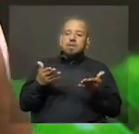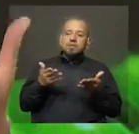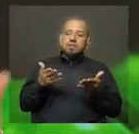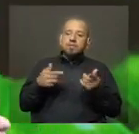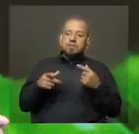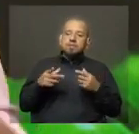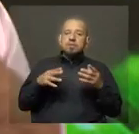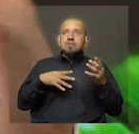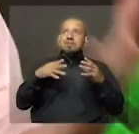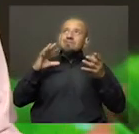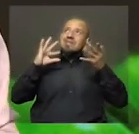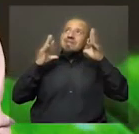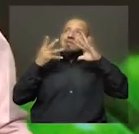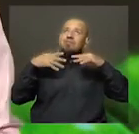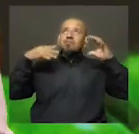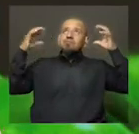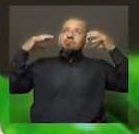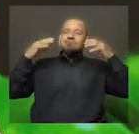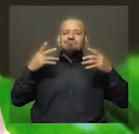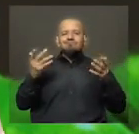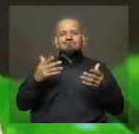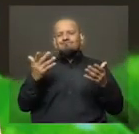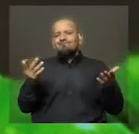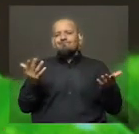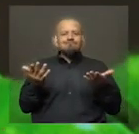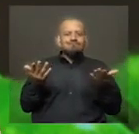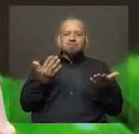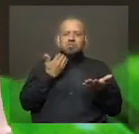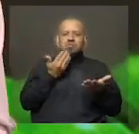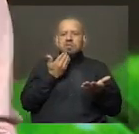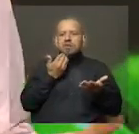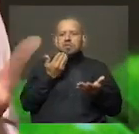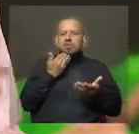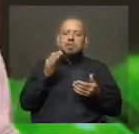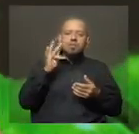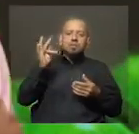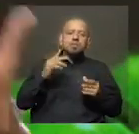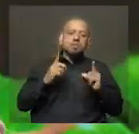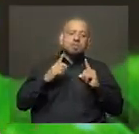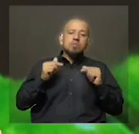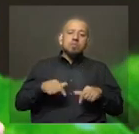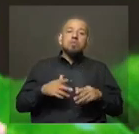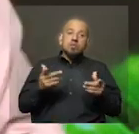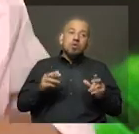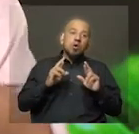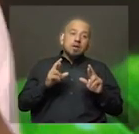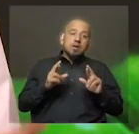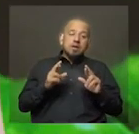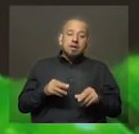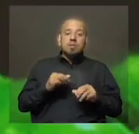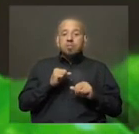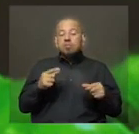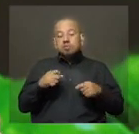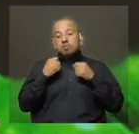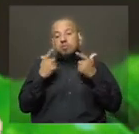el clima y las condiciones meteorológicas son muy difíciles de predecir. Y esperamos que en este caso nos juegue a favor y tengamos una linda